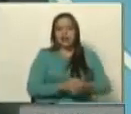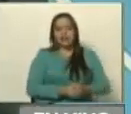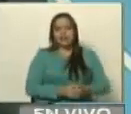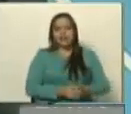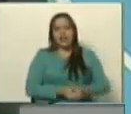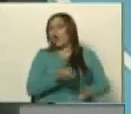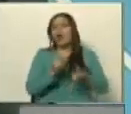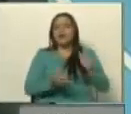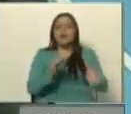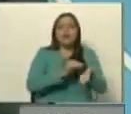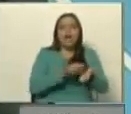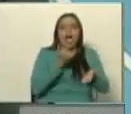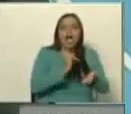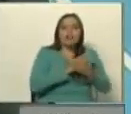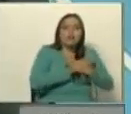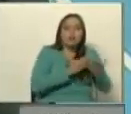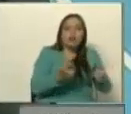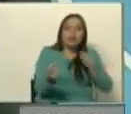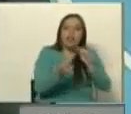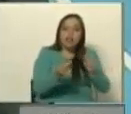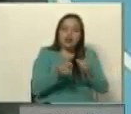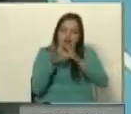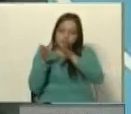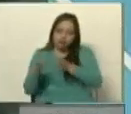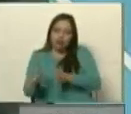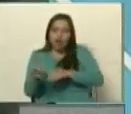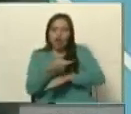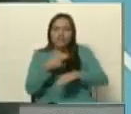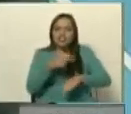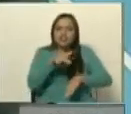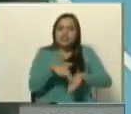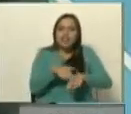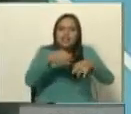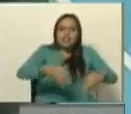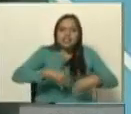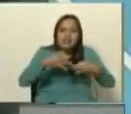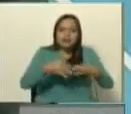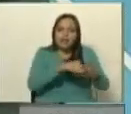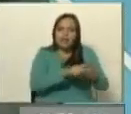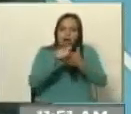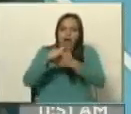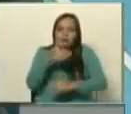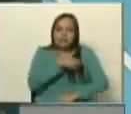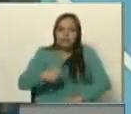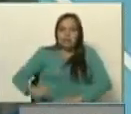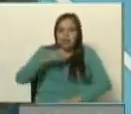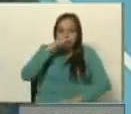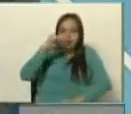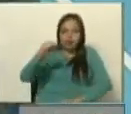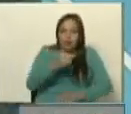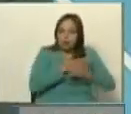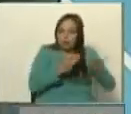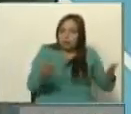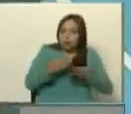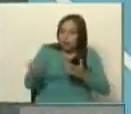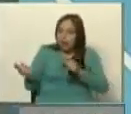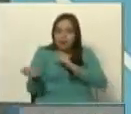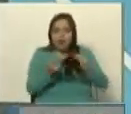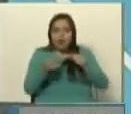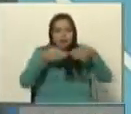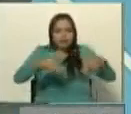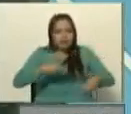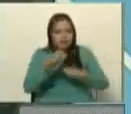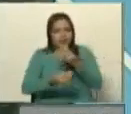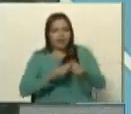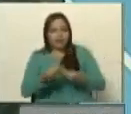lado estamos dispuestos al diálogo es de parte del gobierno nacional que lidera el presidente Nicolás Maduro, y efectivamente lo hemos hecho